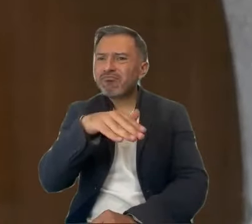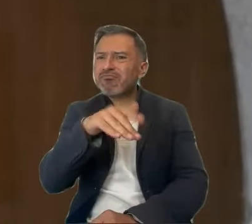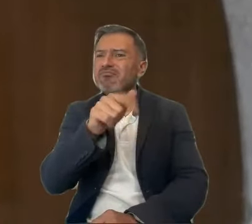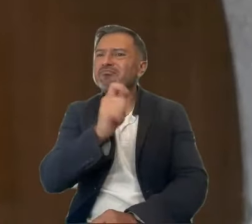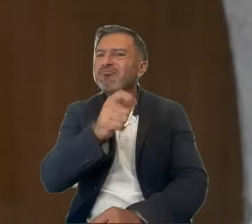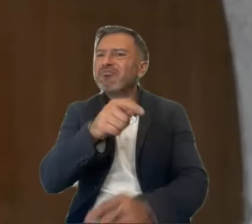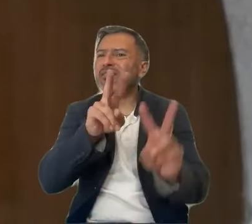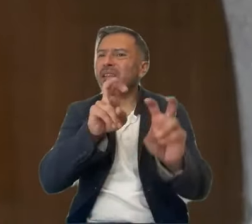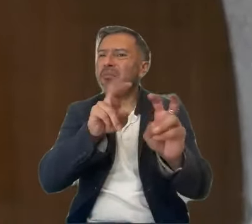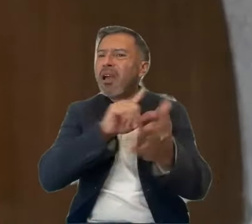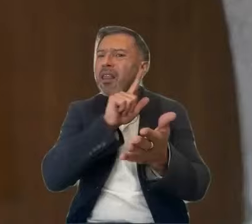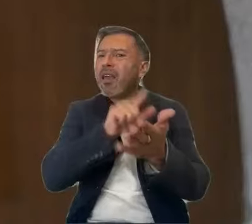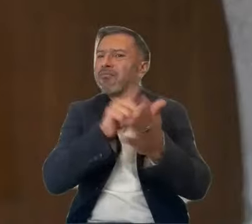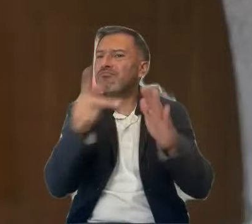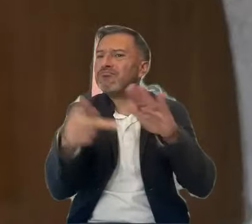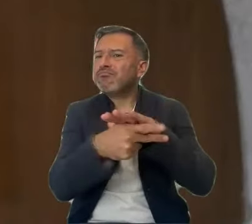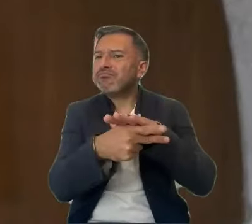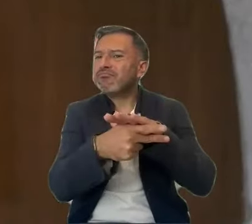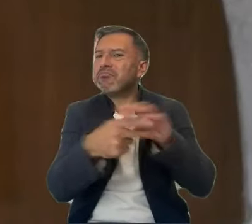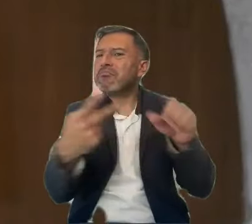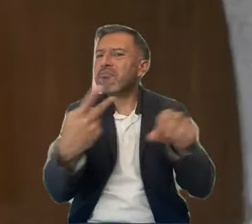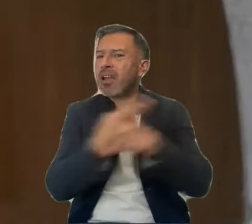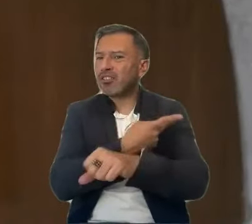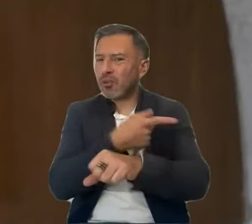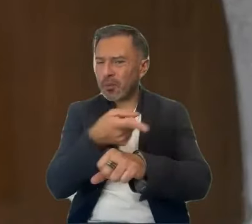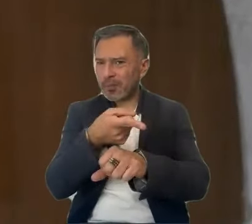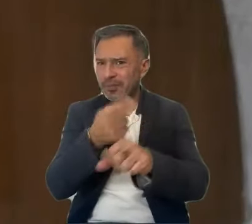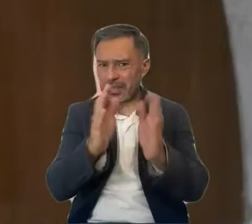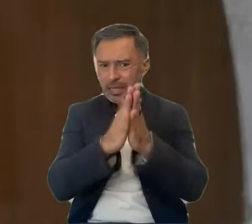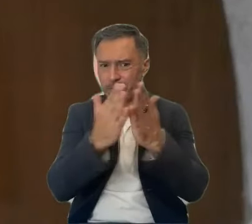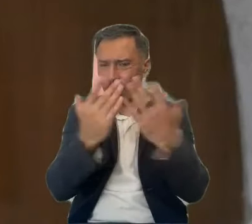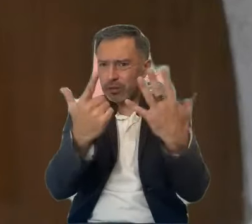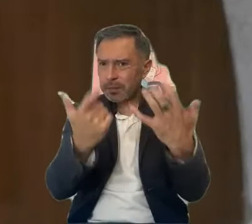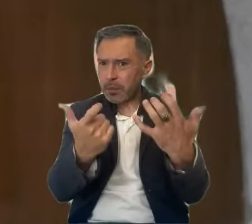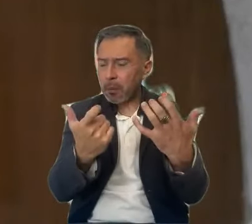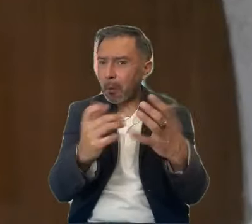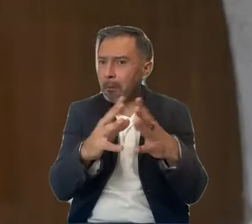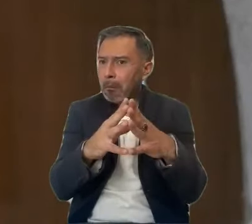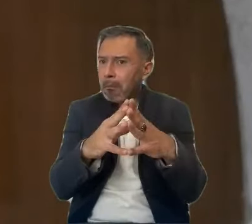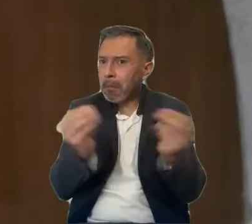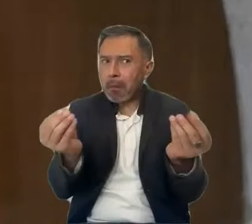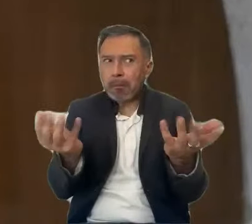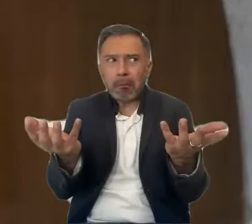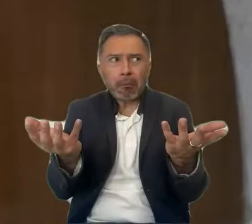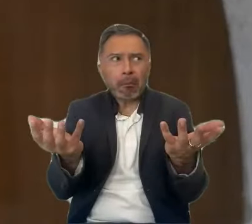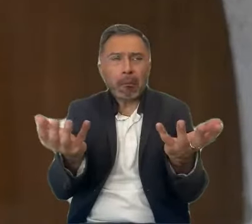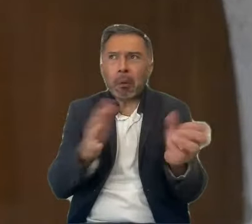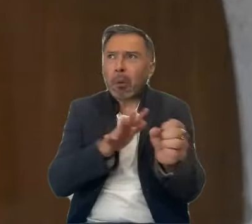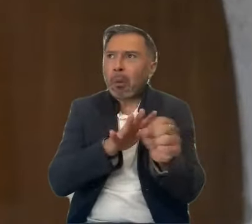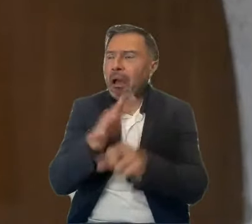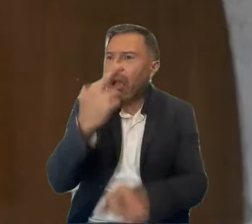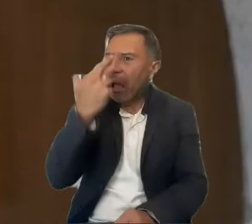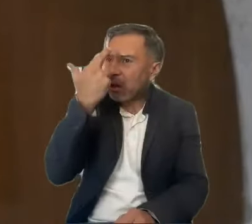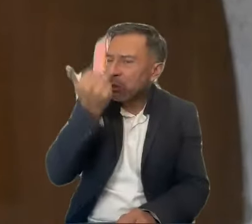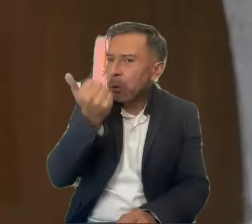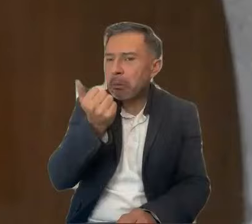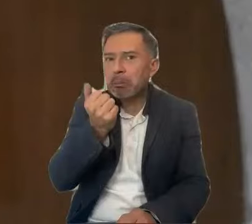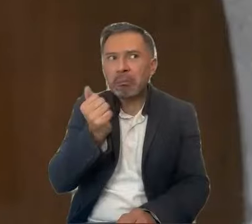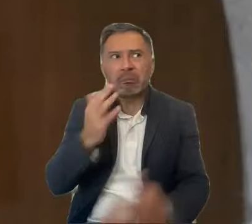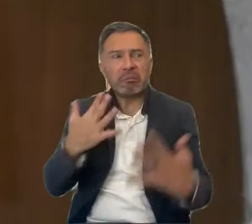qué desapareció este libro séptimo sin ninguna razón y sin ninguna explicación. Muchas